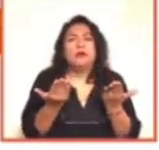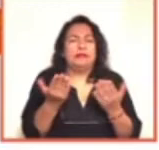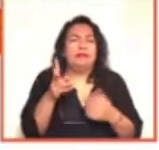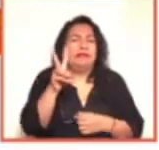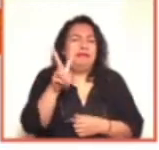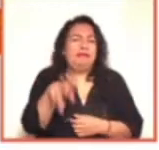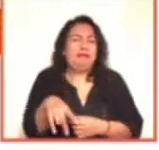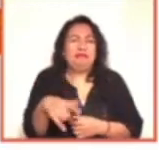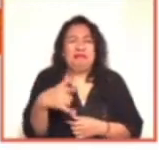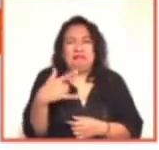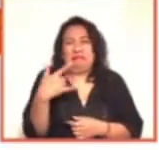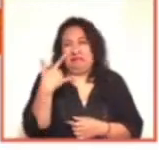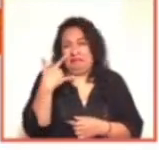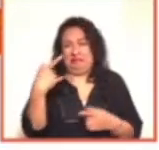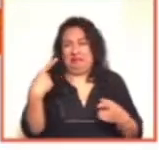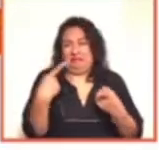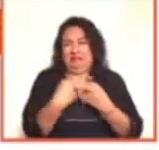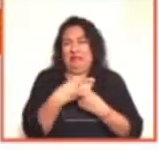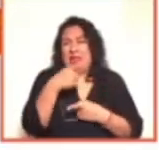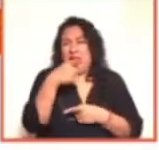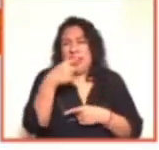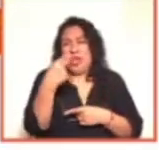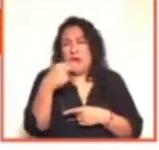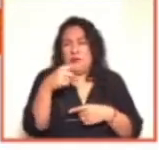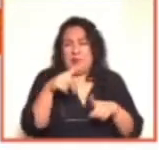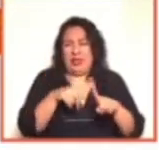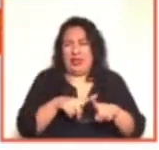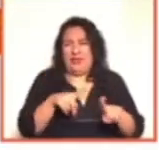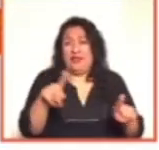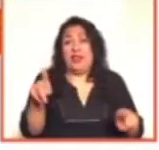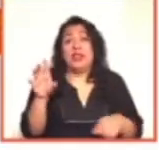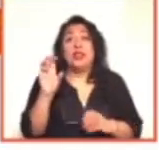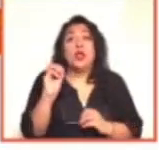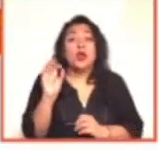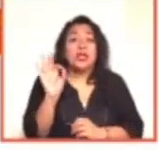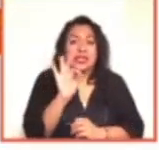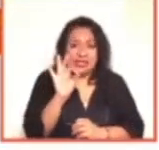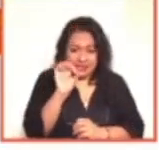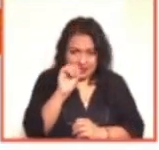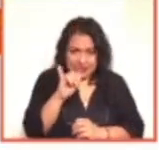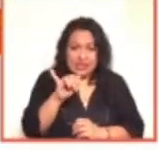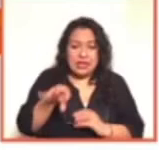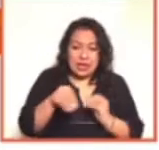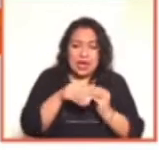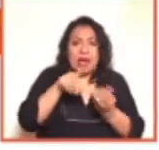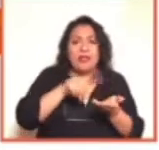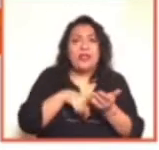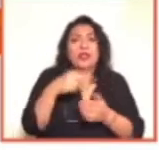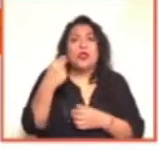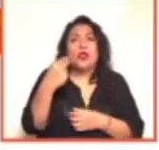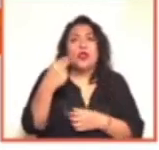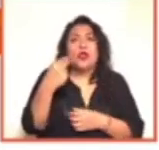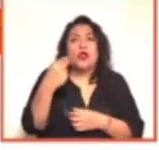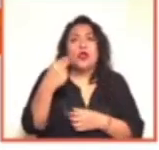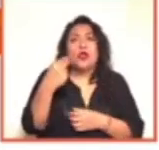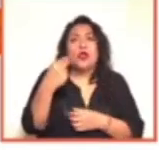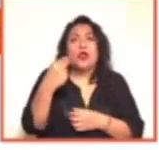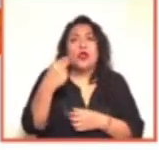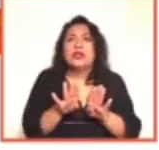curiosamente, contrario al nombre, o probablemente sí, acompañado del nombre, es una cosa como entre